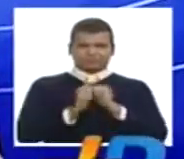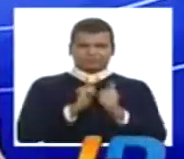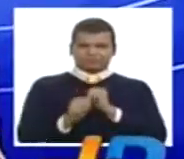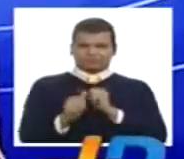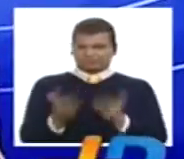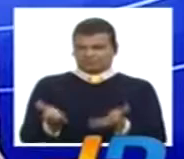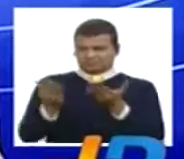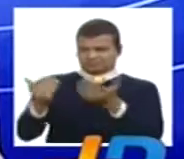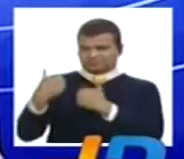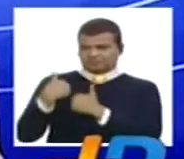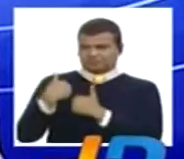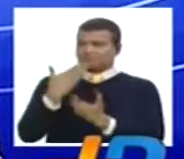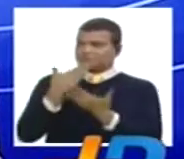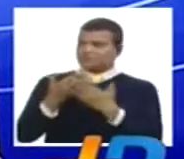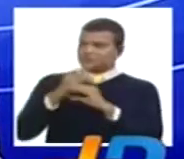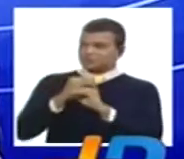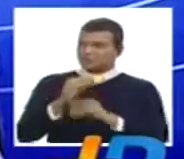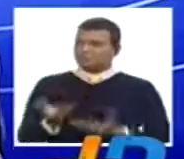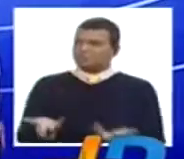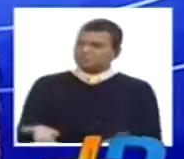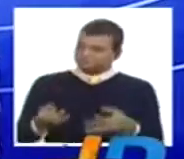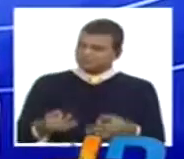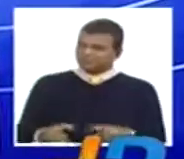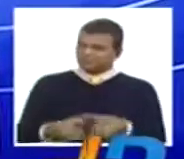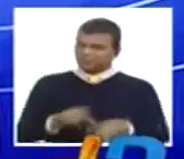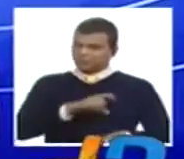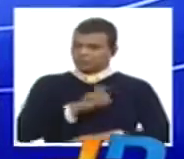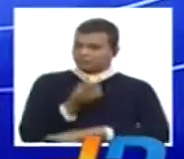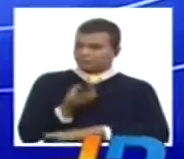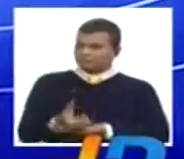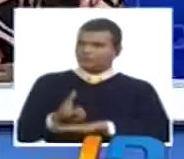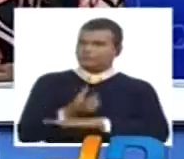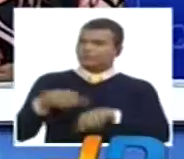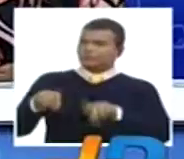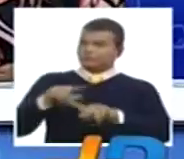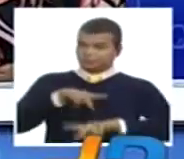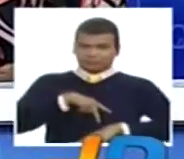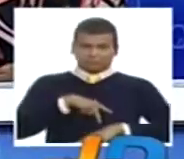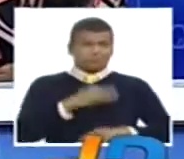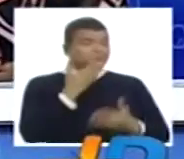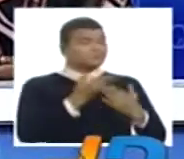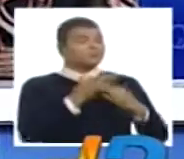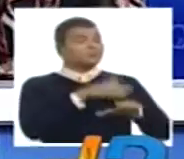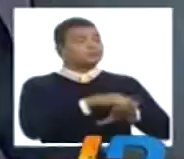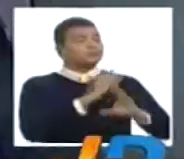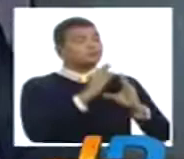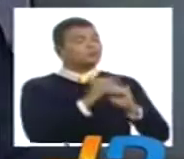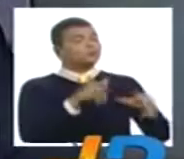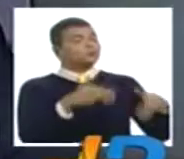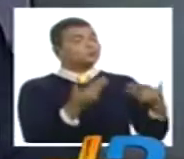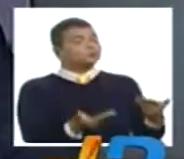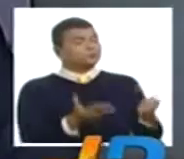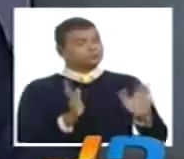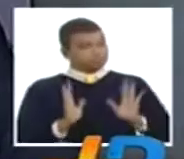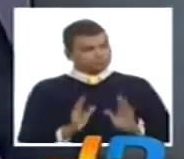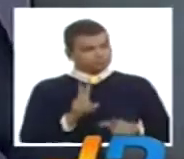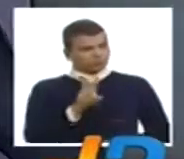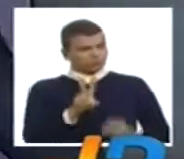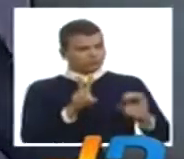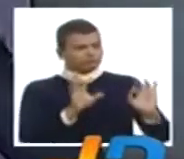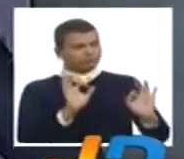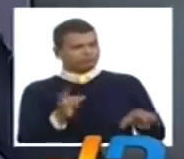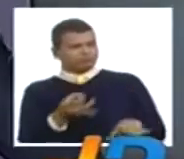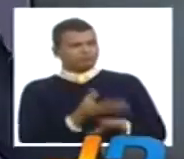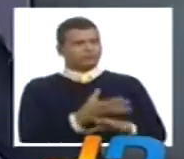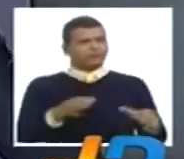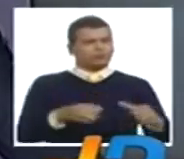información deportiva con Jaime Orlando Dinas. Jaime, el Cali ganó en su estadio. Sofi, hola, buena tarde, noche, ¿qué tal? 2-0, contundente el